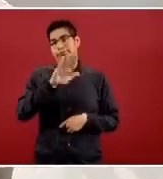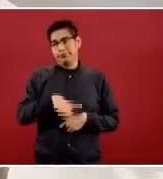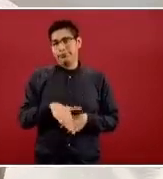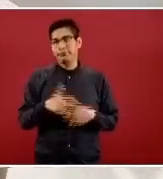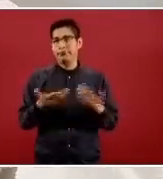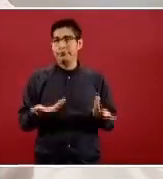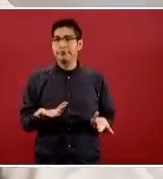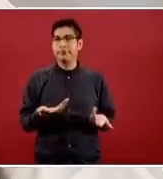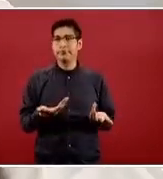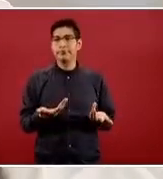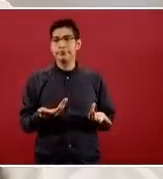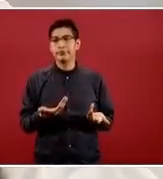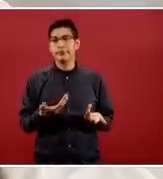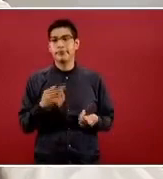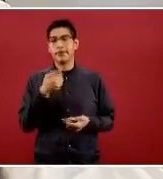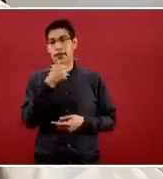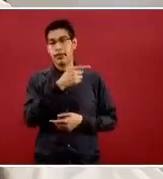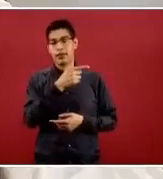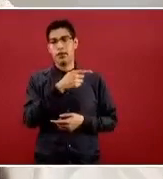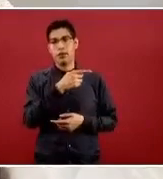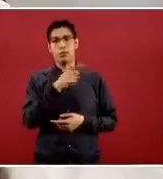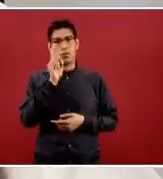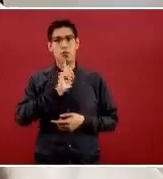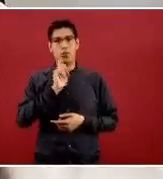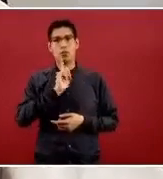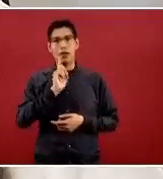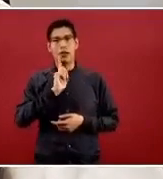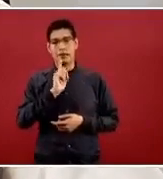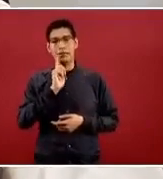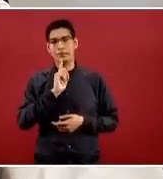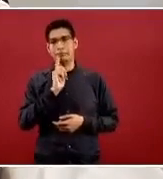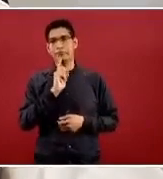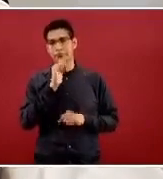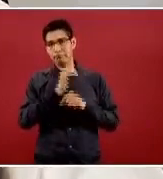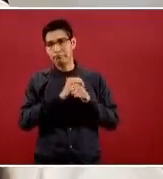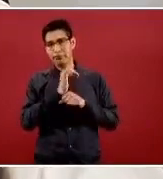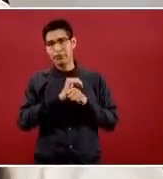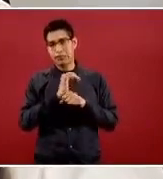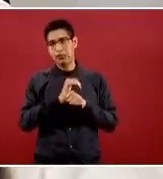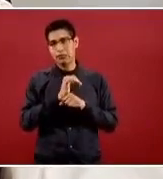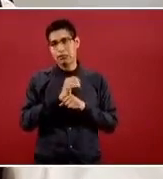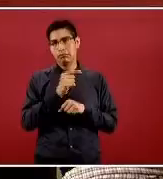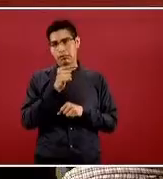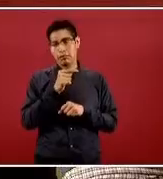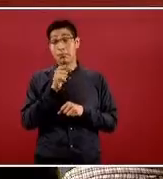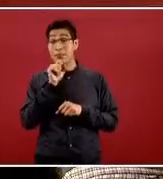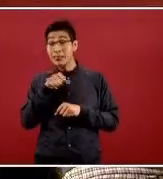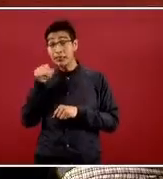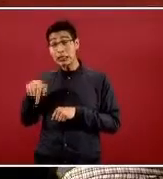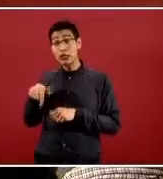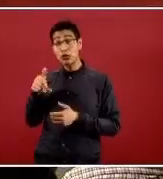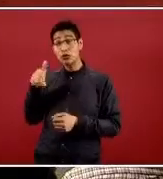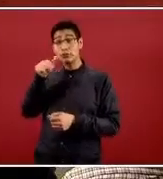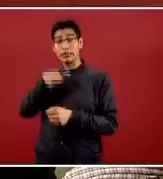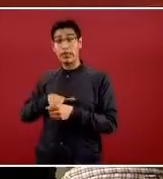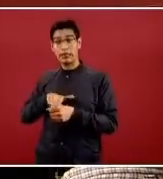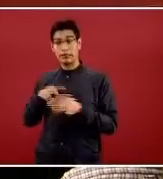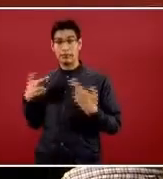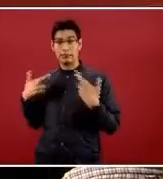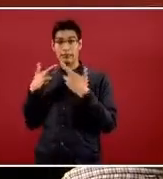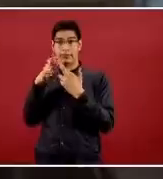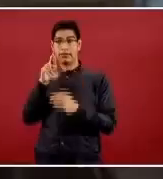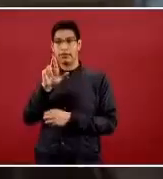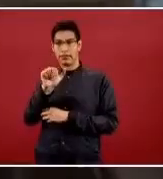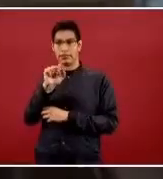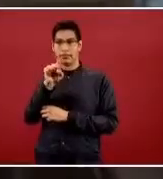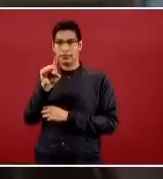doctora infectóloga jubilada de la raza, pues es la última de fallecimiento que tuvimos. ¿Esa se dio en la raza y